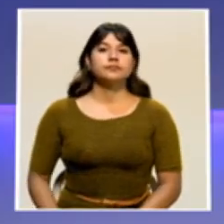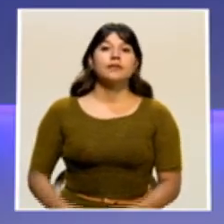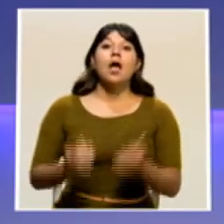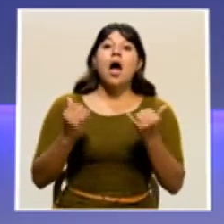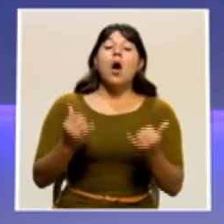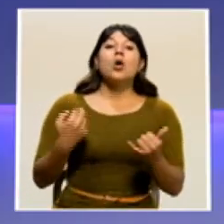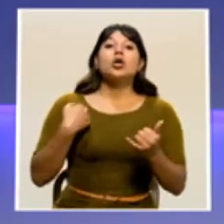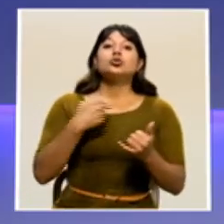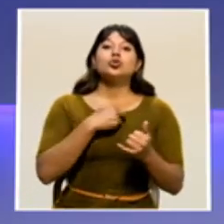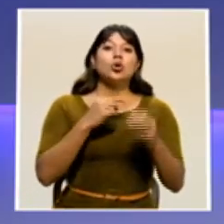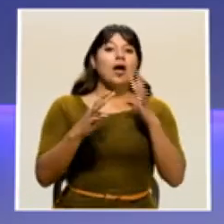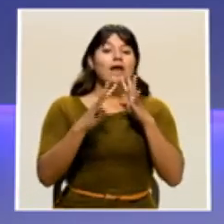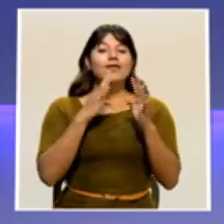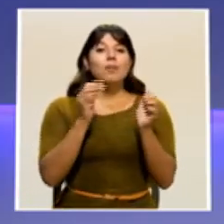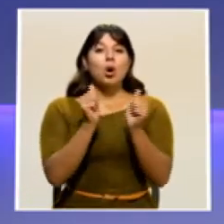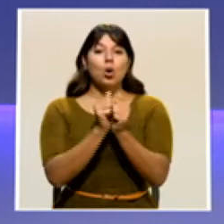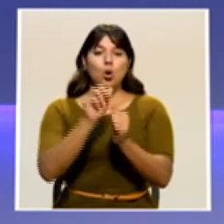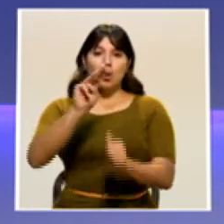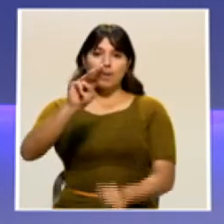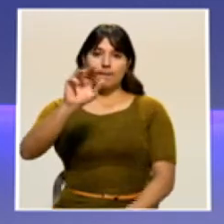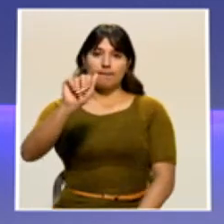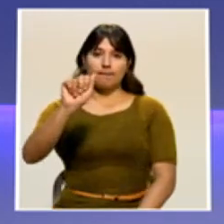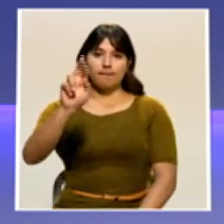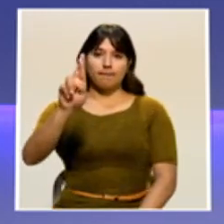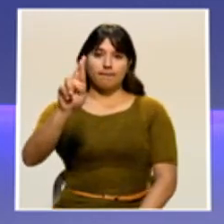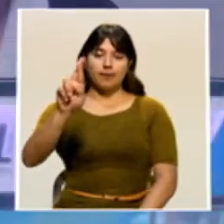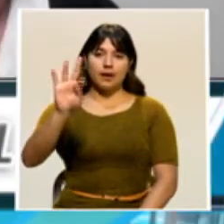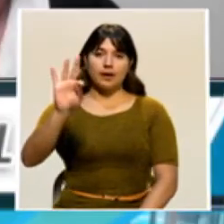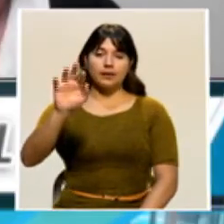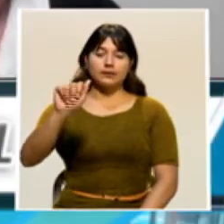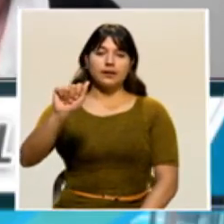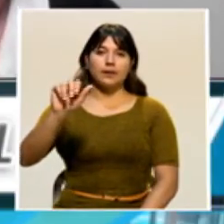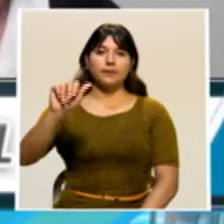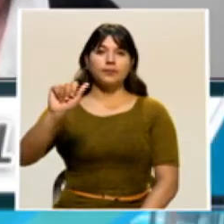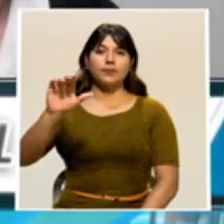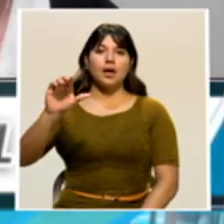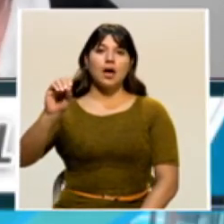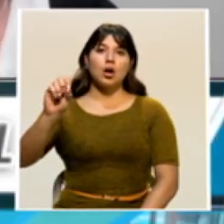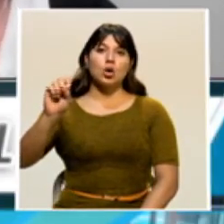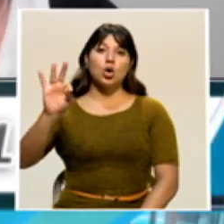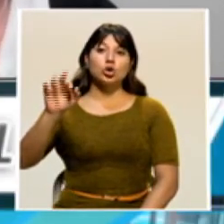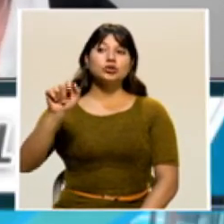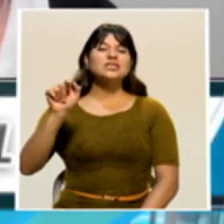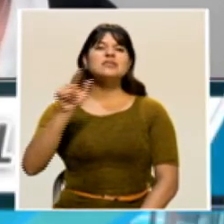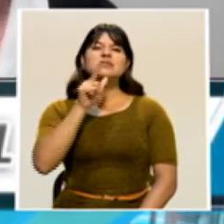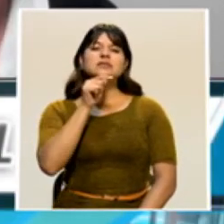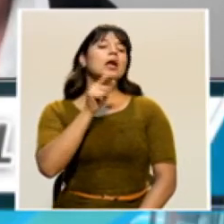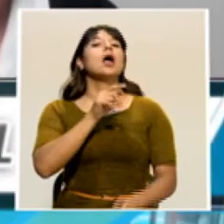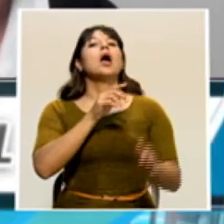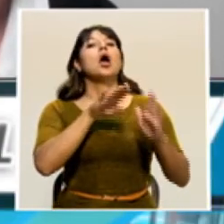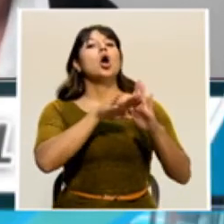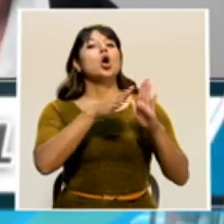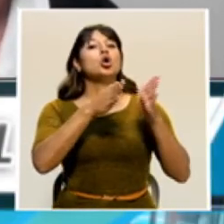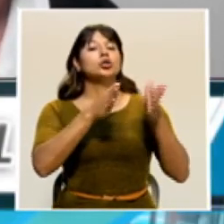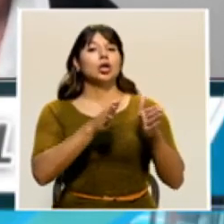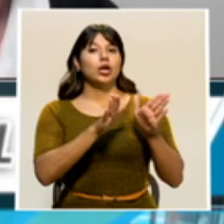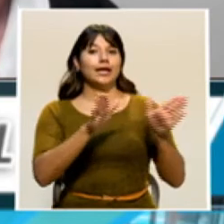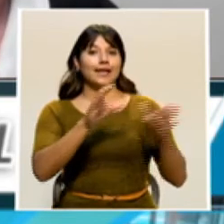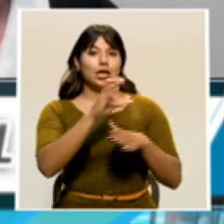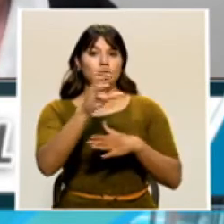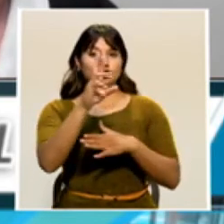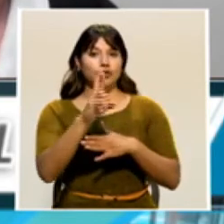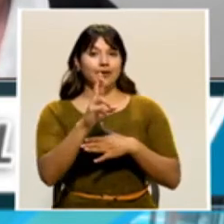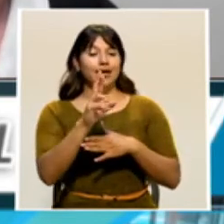Estamos conversando con doña Marta Acosta, Contralora General de la República. Su cierre,